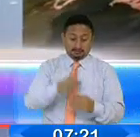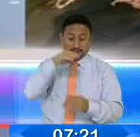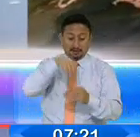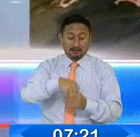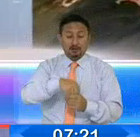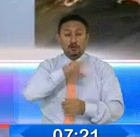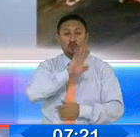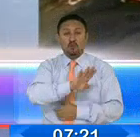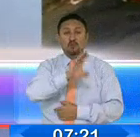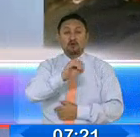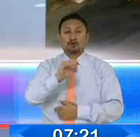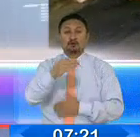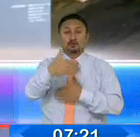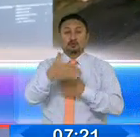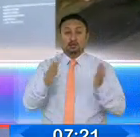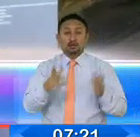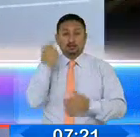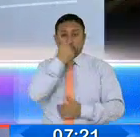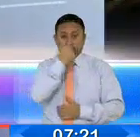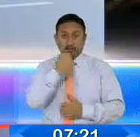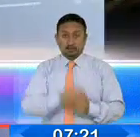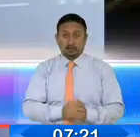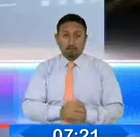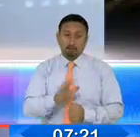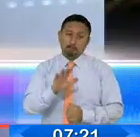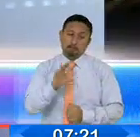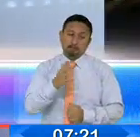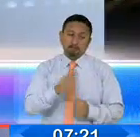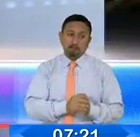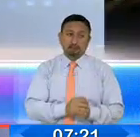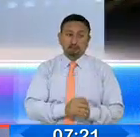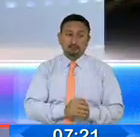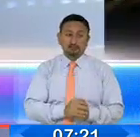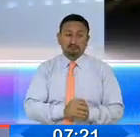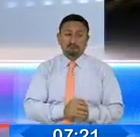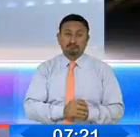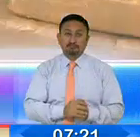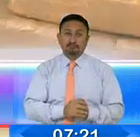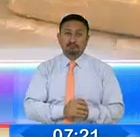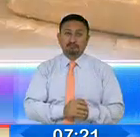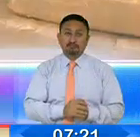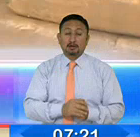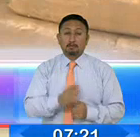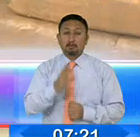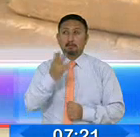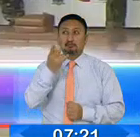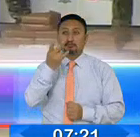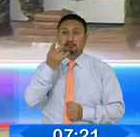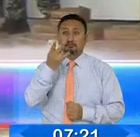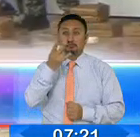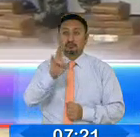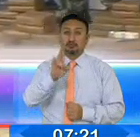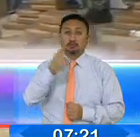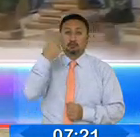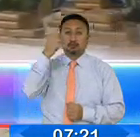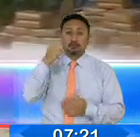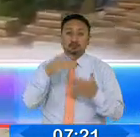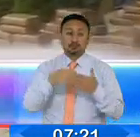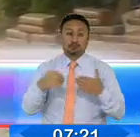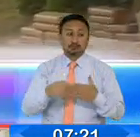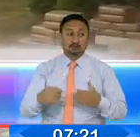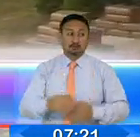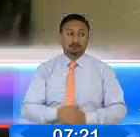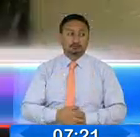400 paquetes de cocaína en su interior, equivalentes a casi media tonelada, valorada en al menos 17 millones